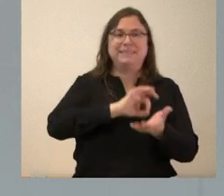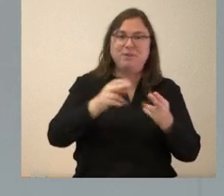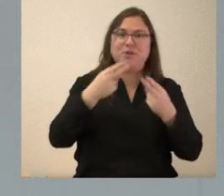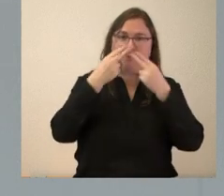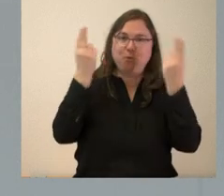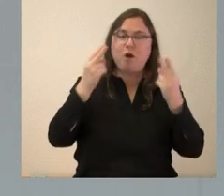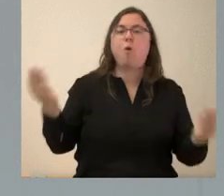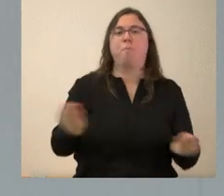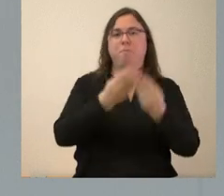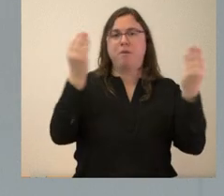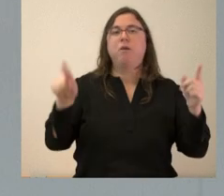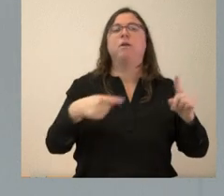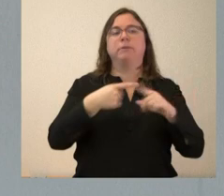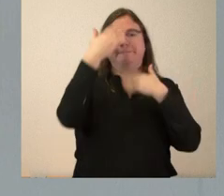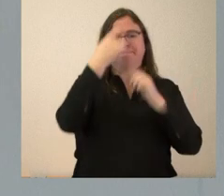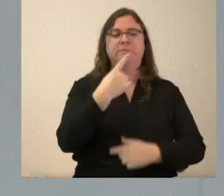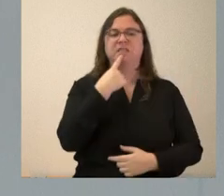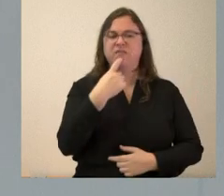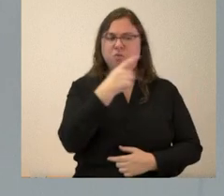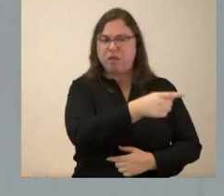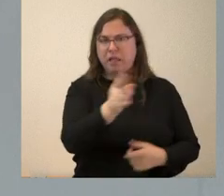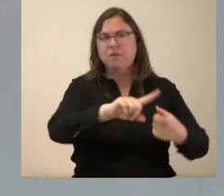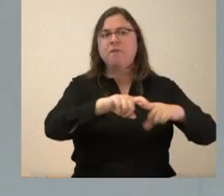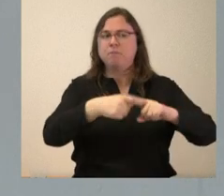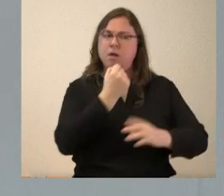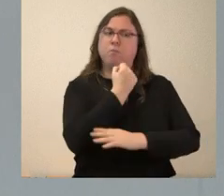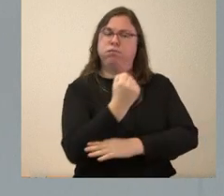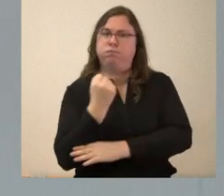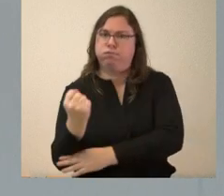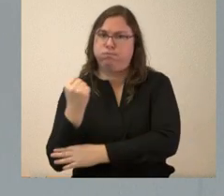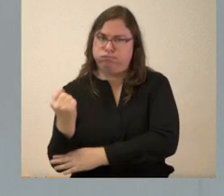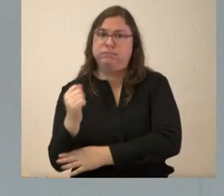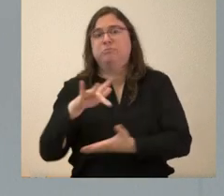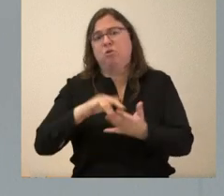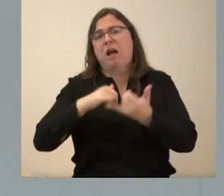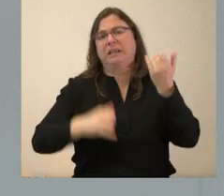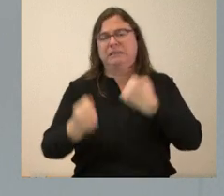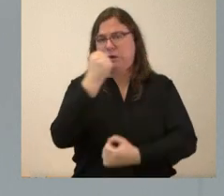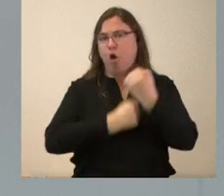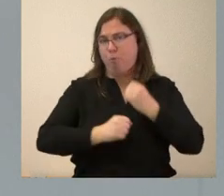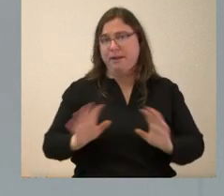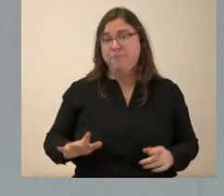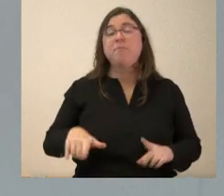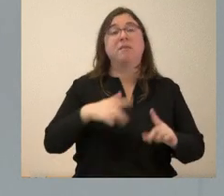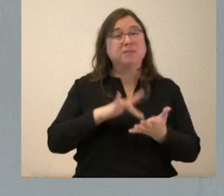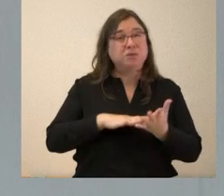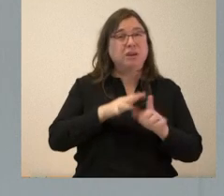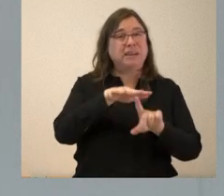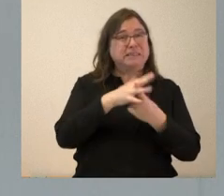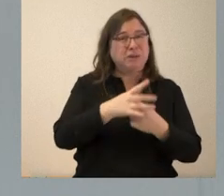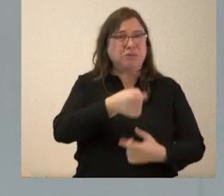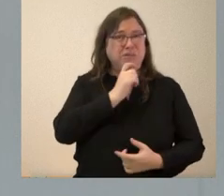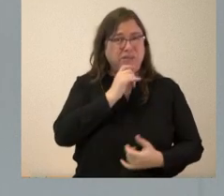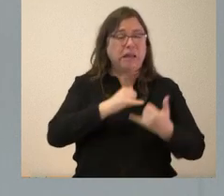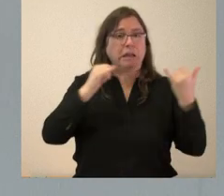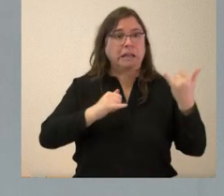dificultades que muchas familias de Castellón han pasado en este contexto de dificultad y crisis económica lógicamente en los momentos de dificultad y crisis no se puede llegar